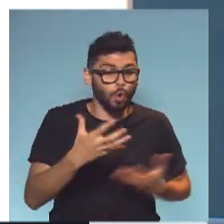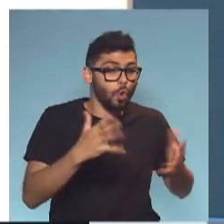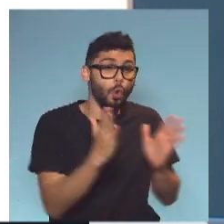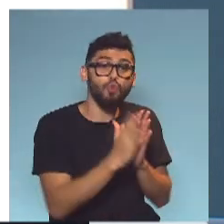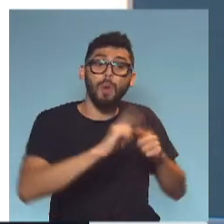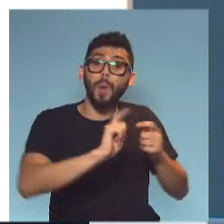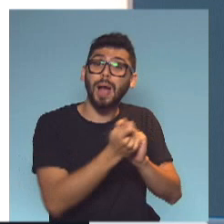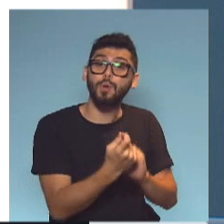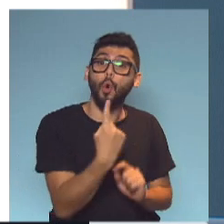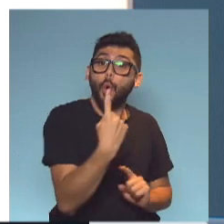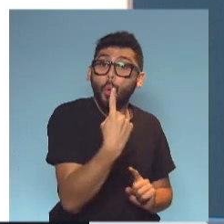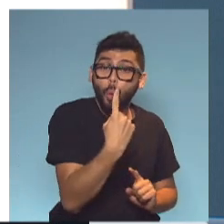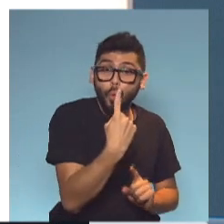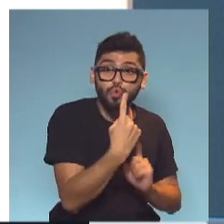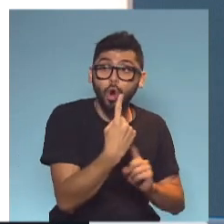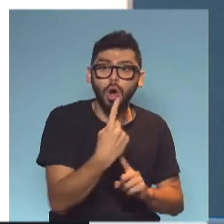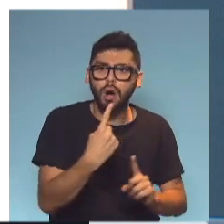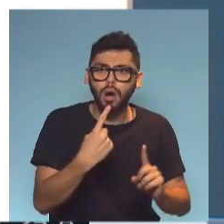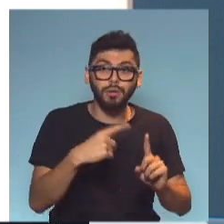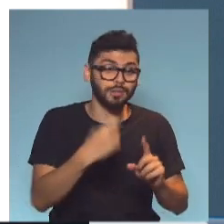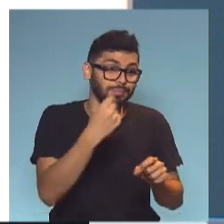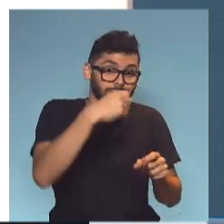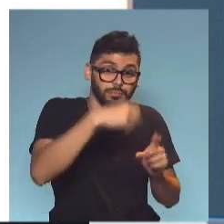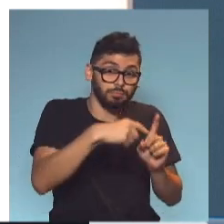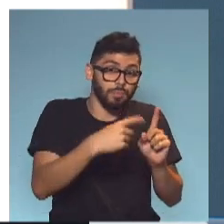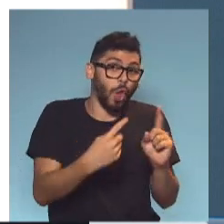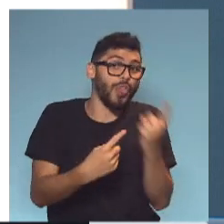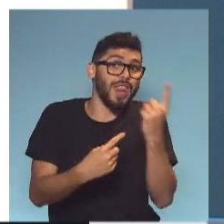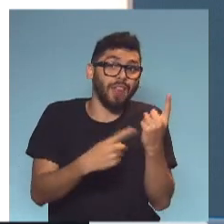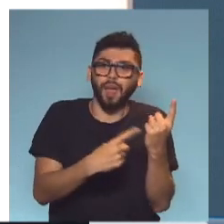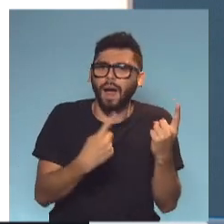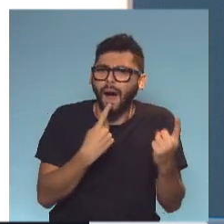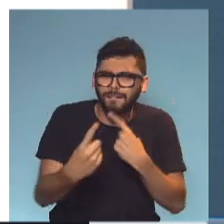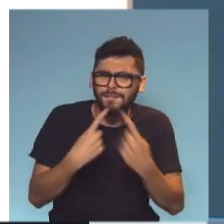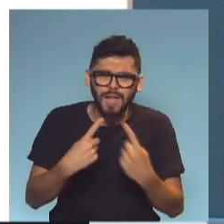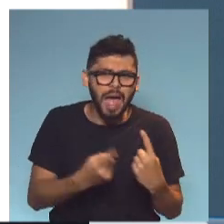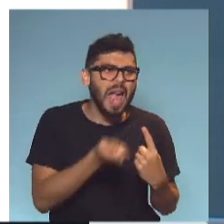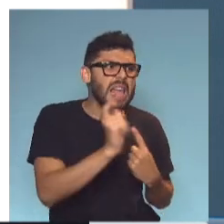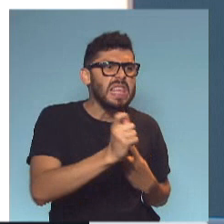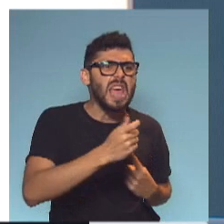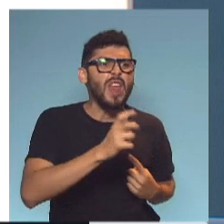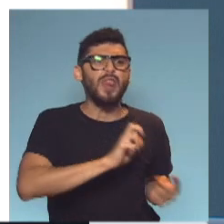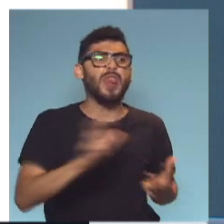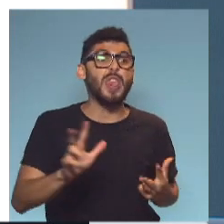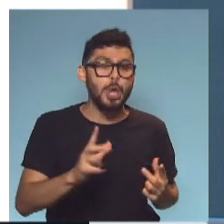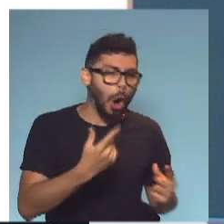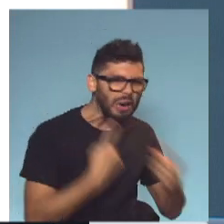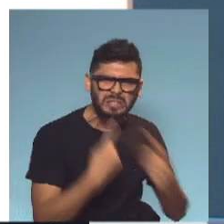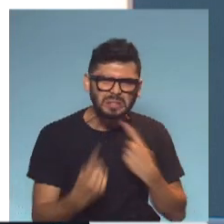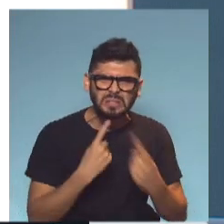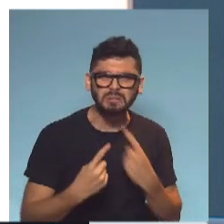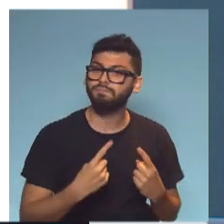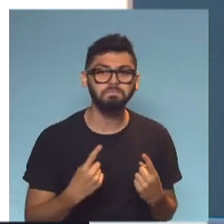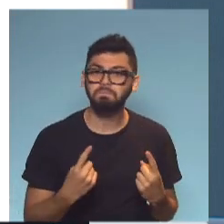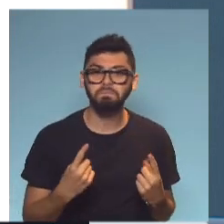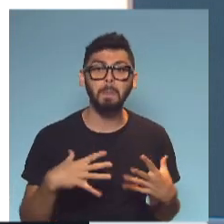Cambio estaba desesperado tratando de averiguar de quién estaba hablando. O sea, quería saber quién de su lado había hecho semejante burrada. No se llegó a un sentido. Sí,